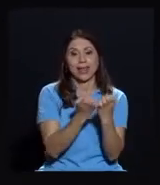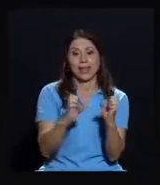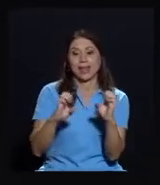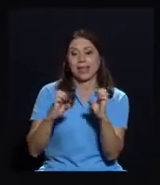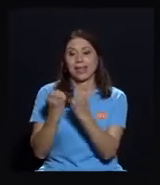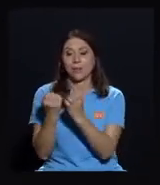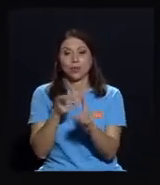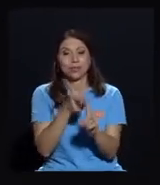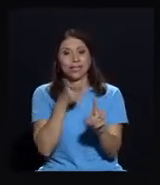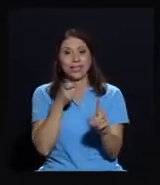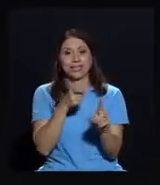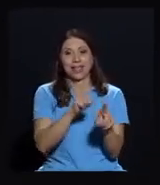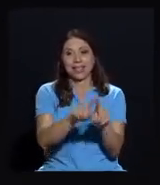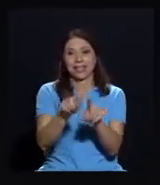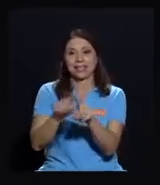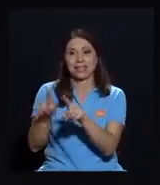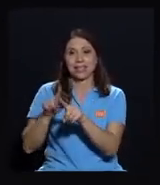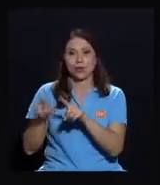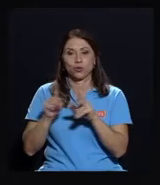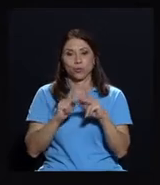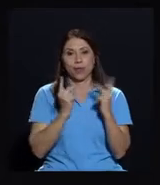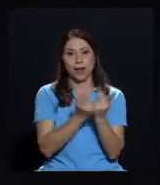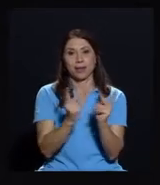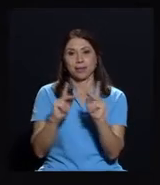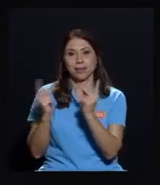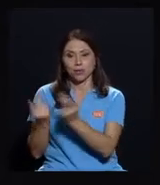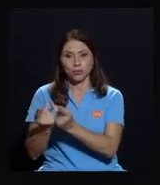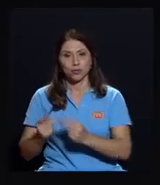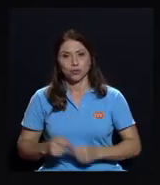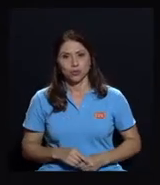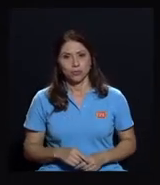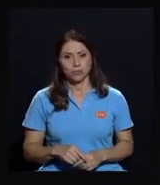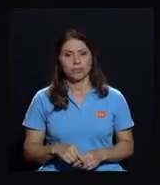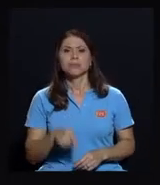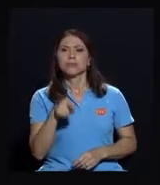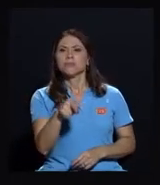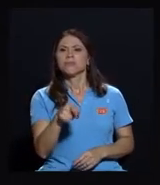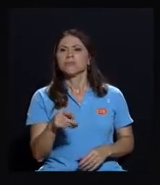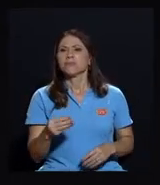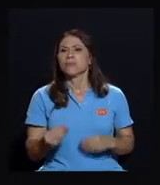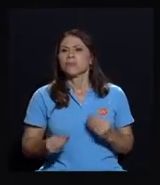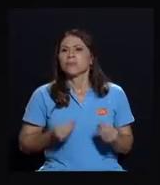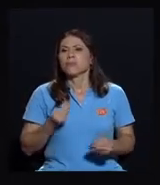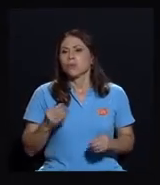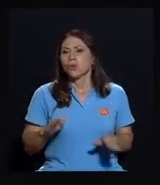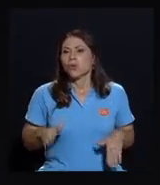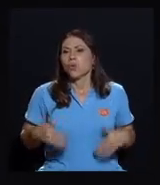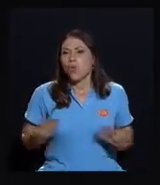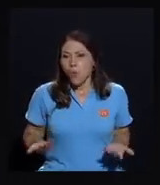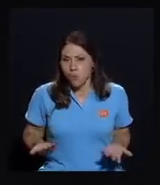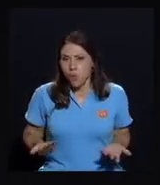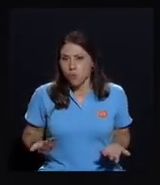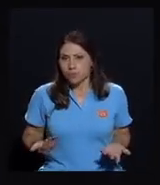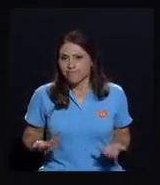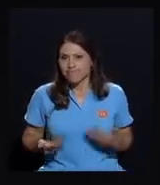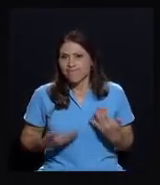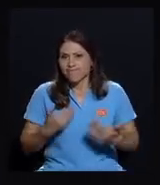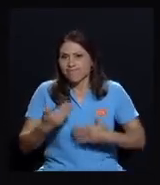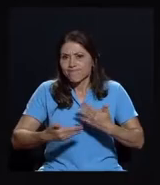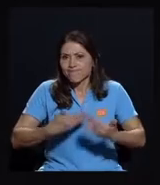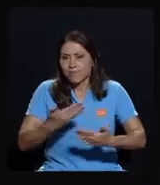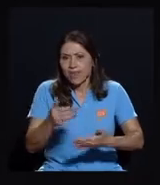distintos de distintos partidos y cómo se gestiona o cómo va a gestionar